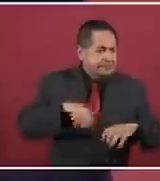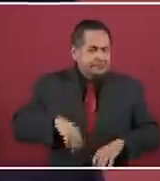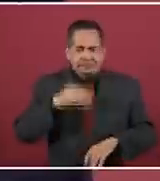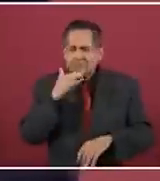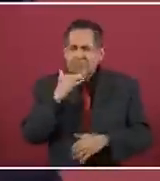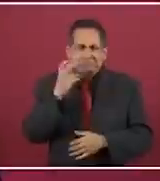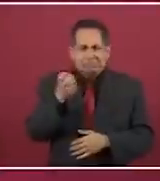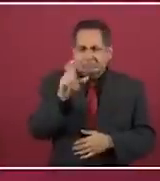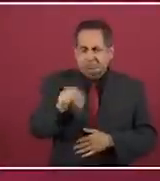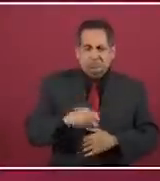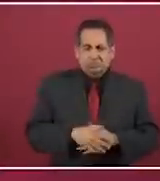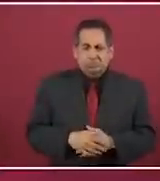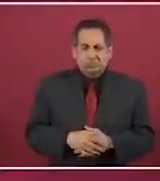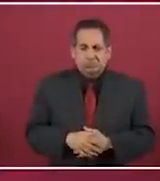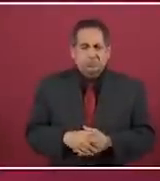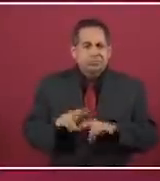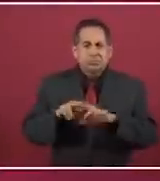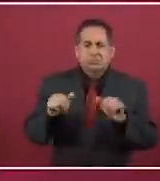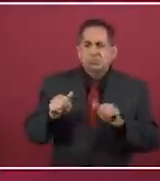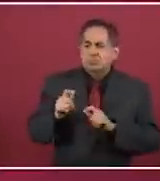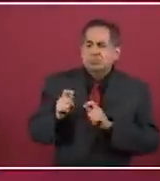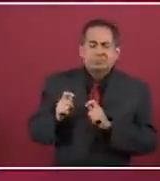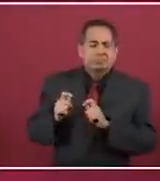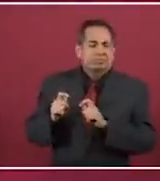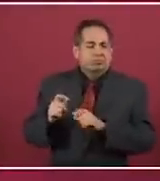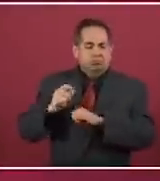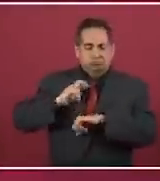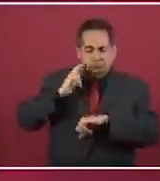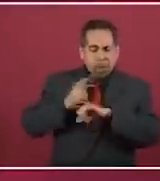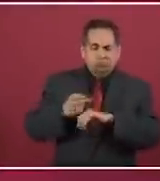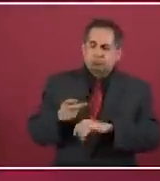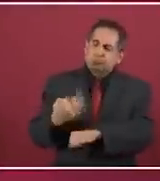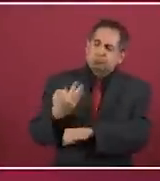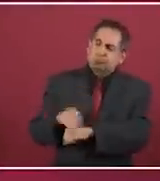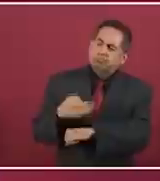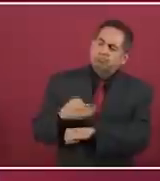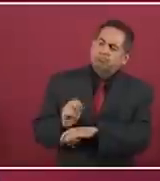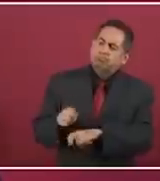que ni siquiera son cargos, son encargos.